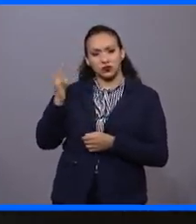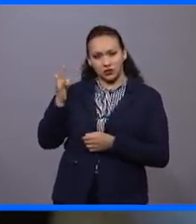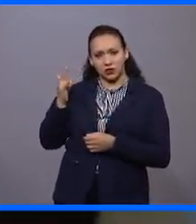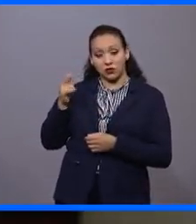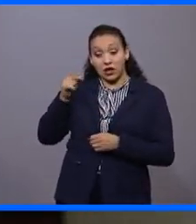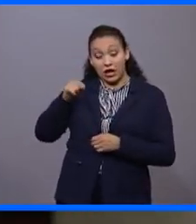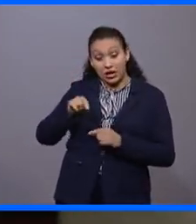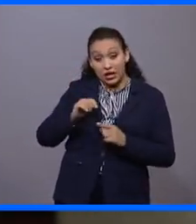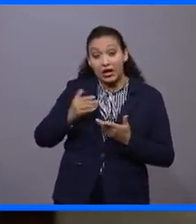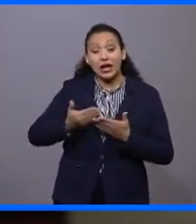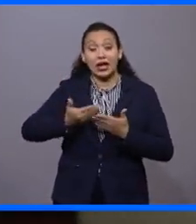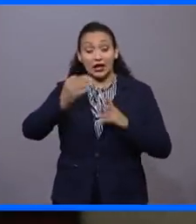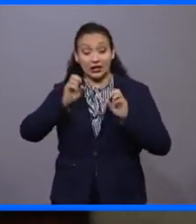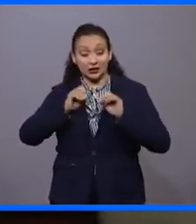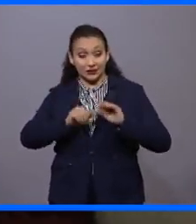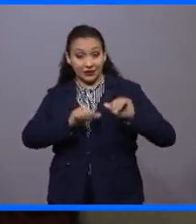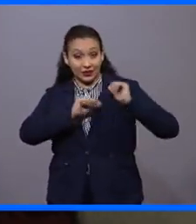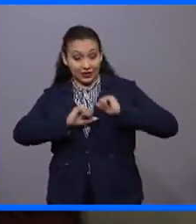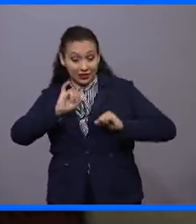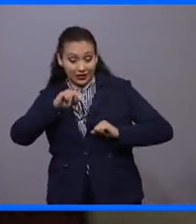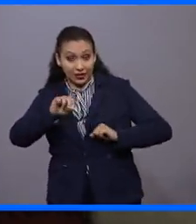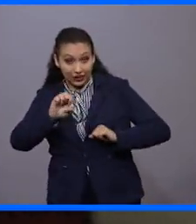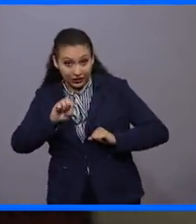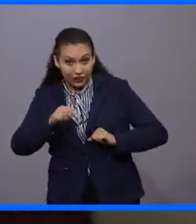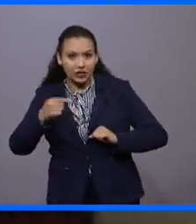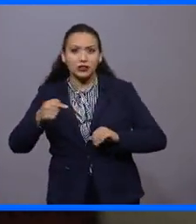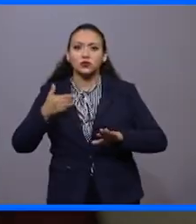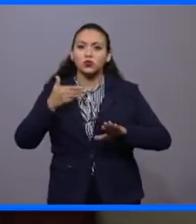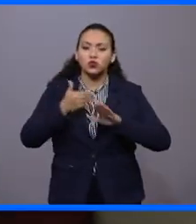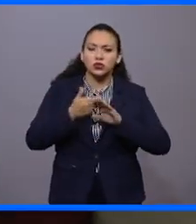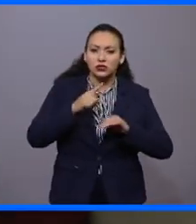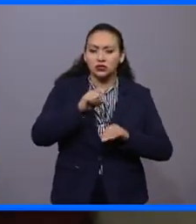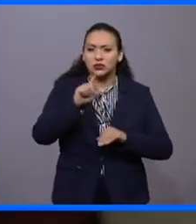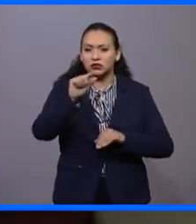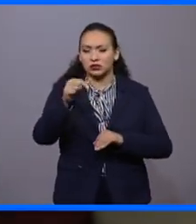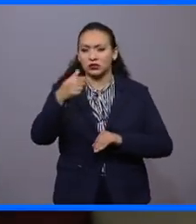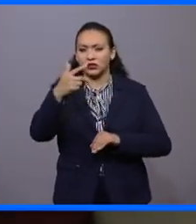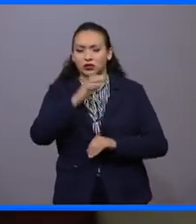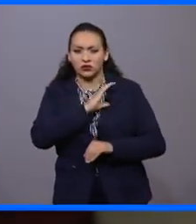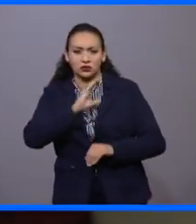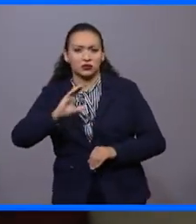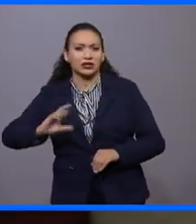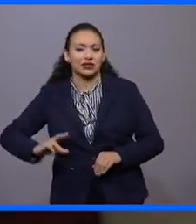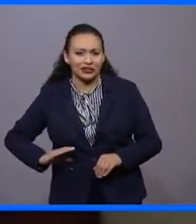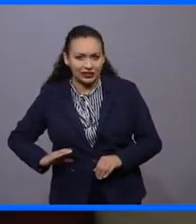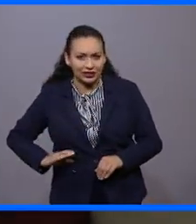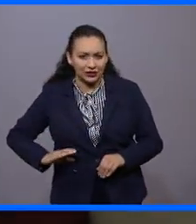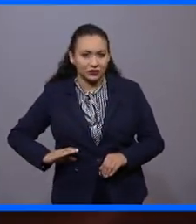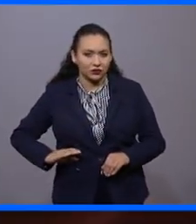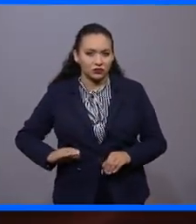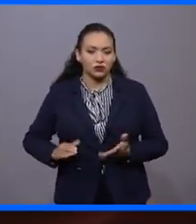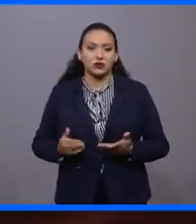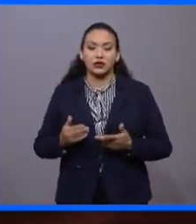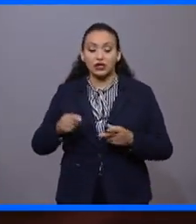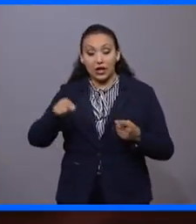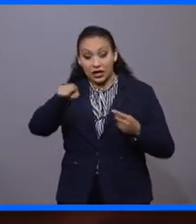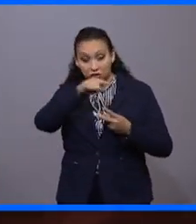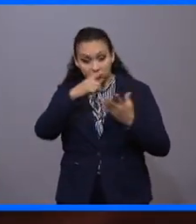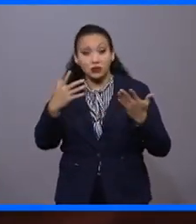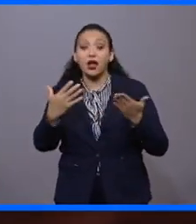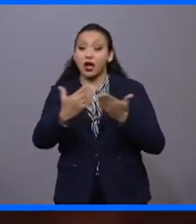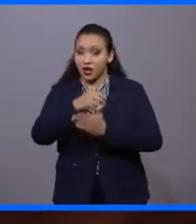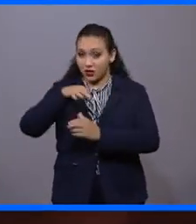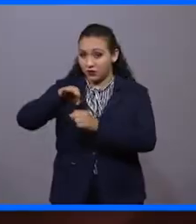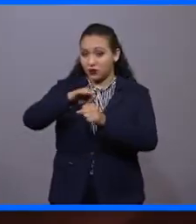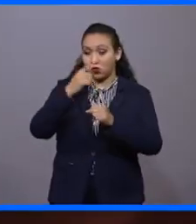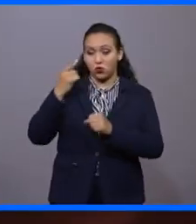cuando el Consejo General del INE avaló multas contra 172 candidaturas judiciales federales y locales que resultaron ganadoras en la